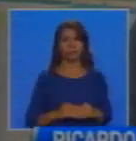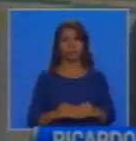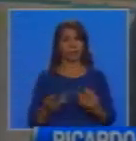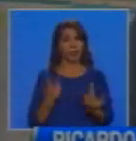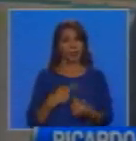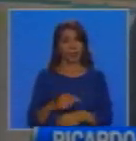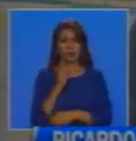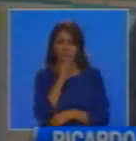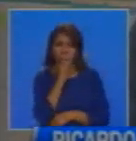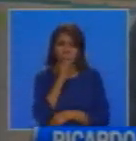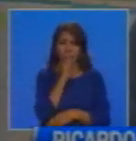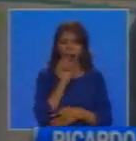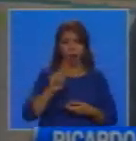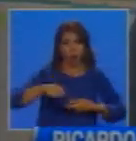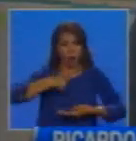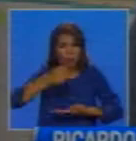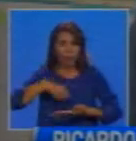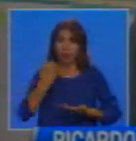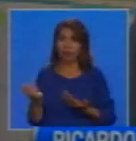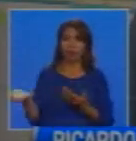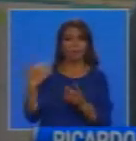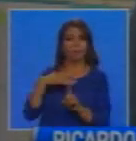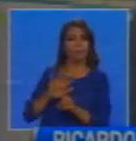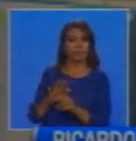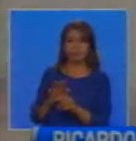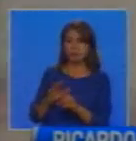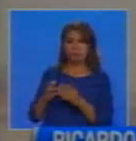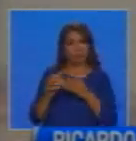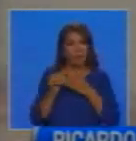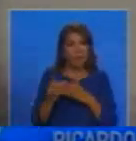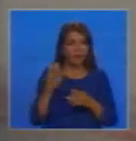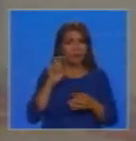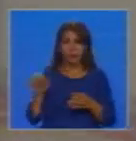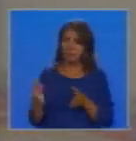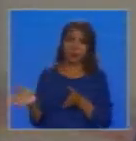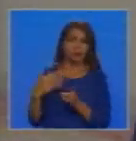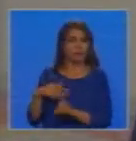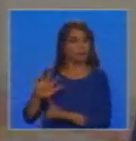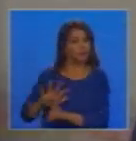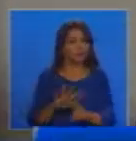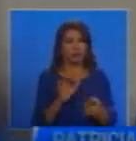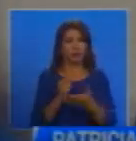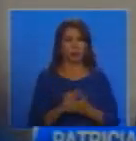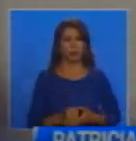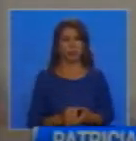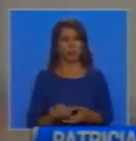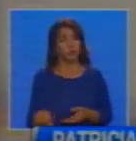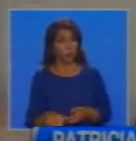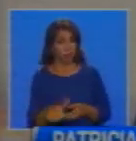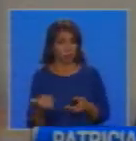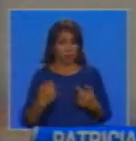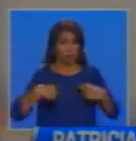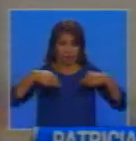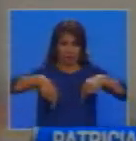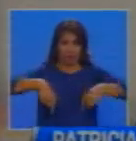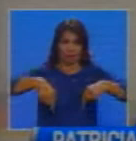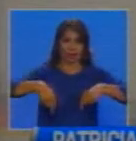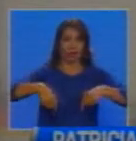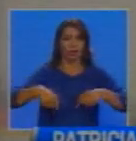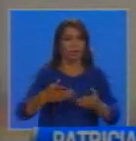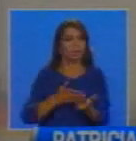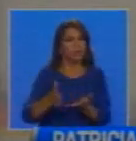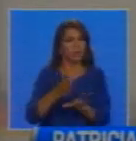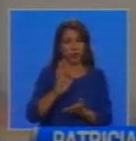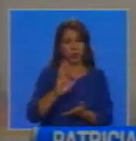artesanías, gastronomía, el servicio de guianza totalmente prolongado. También nosotros ofrecemos las truchas,